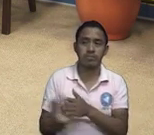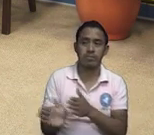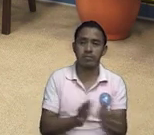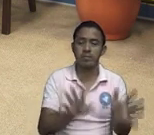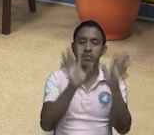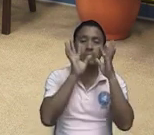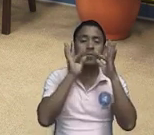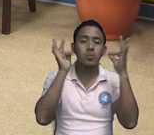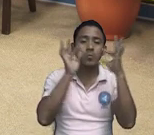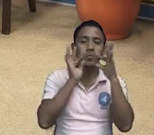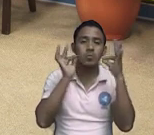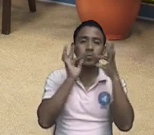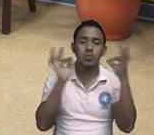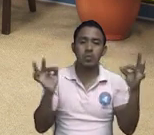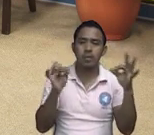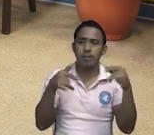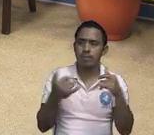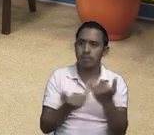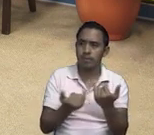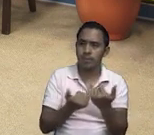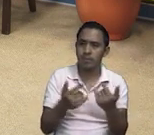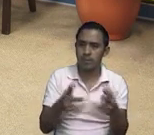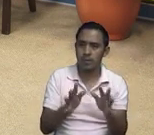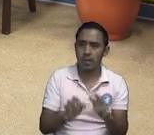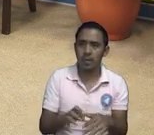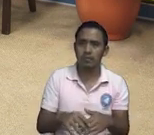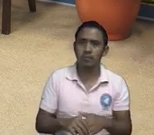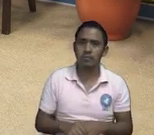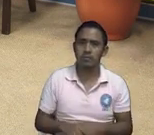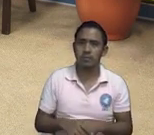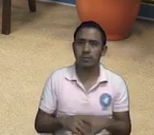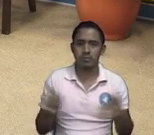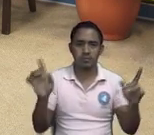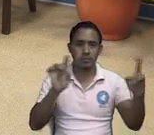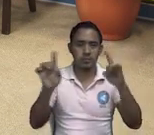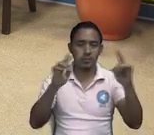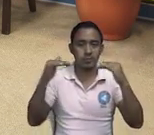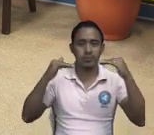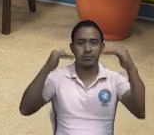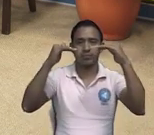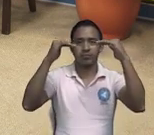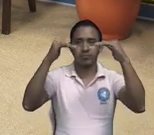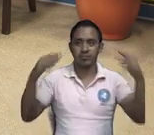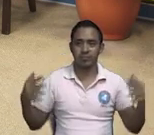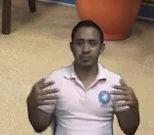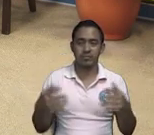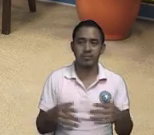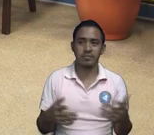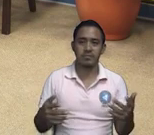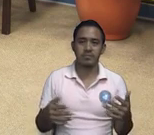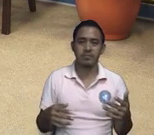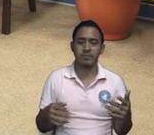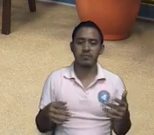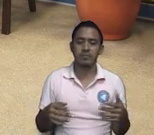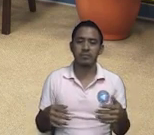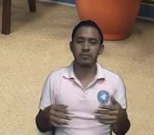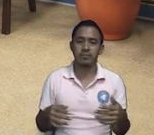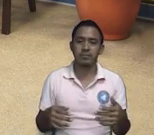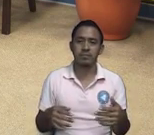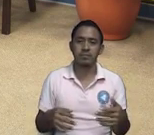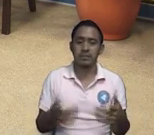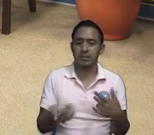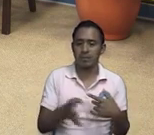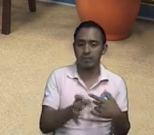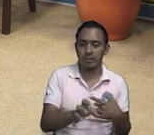de los gastos, doctor. Los gastos también ya están cobrando. Yo creo que están igual en el nivel de tener